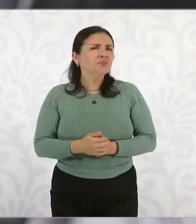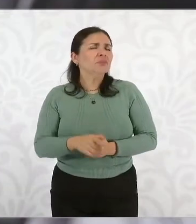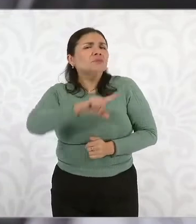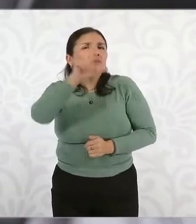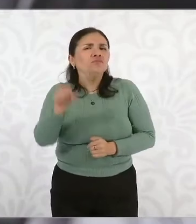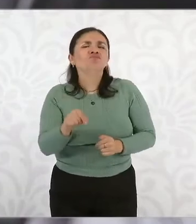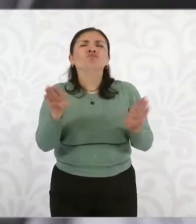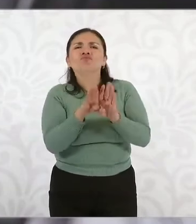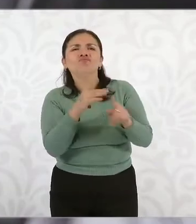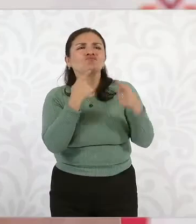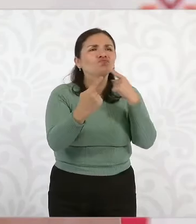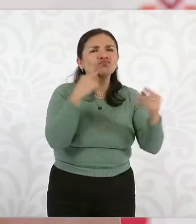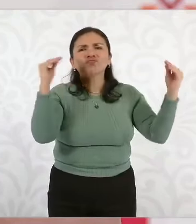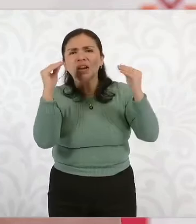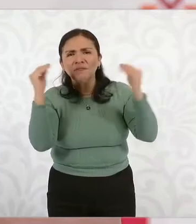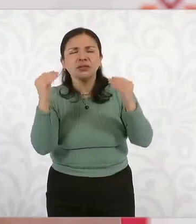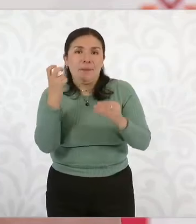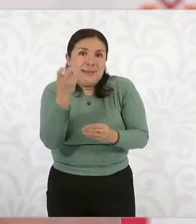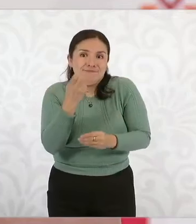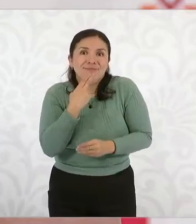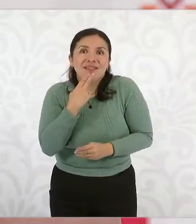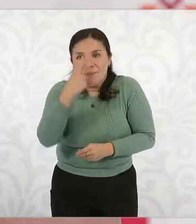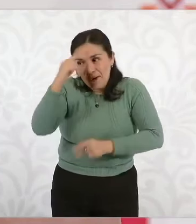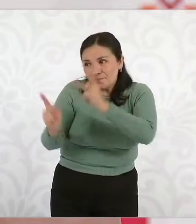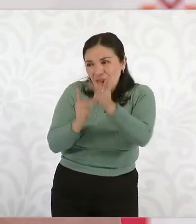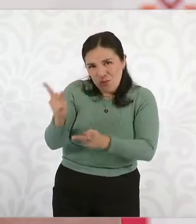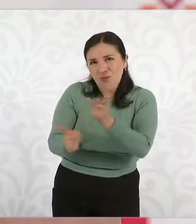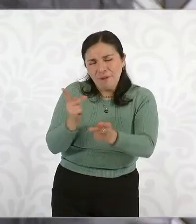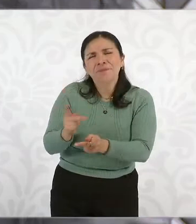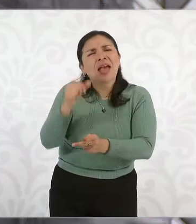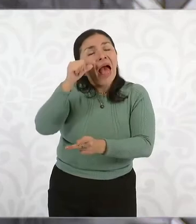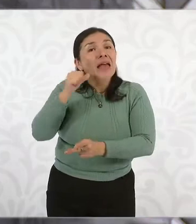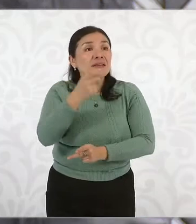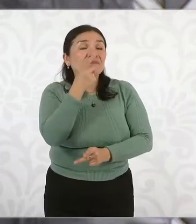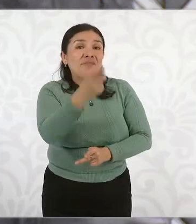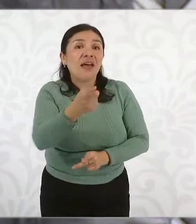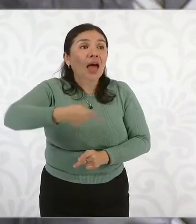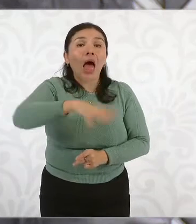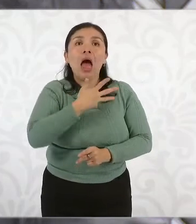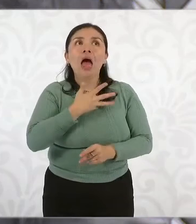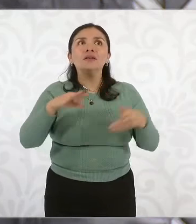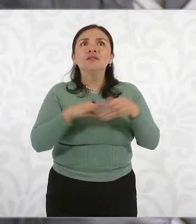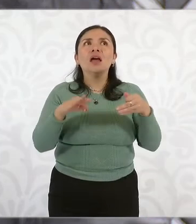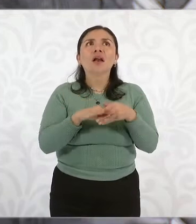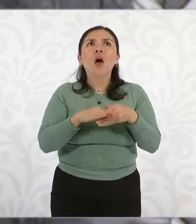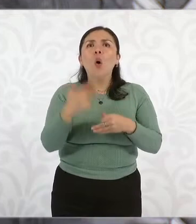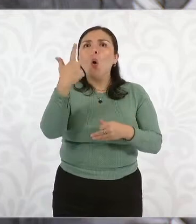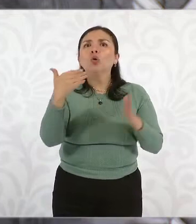debate plural. Para eso son las consultas públicas. Ayer nos comentaban, hubo más de